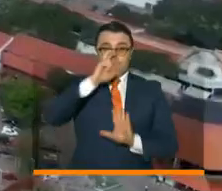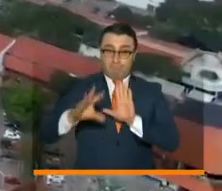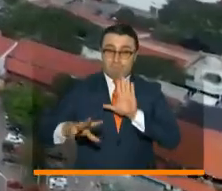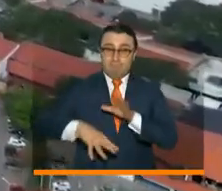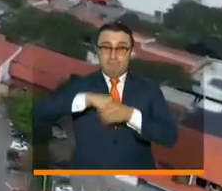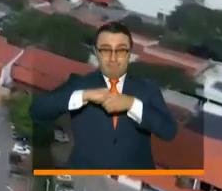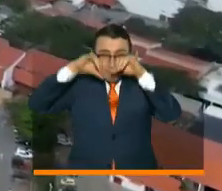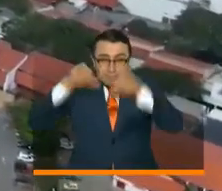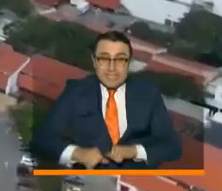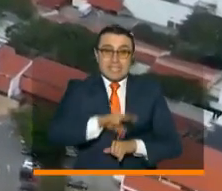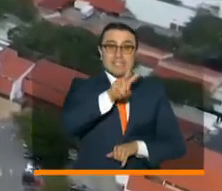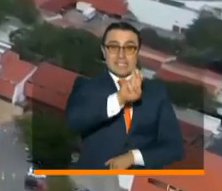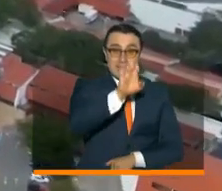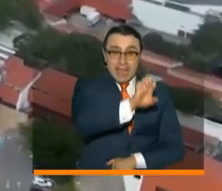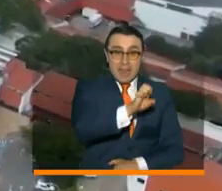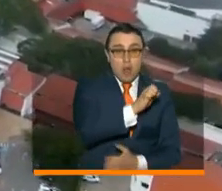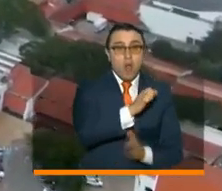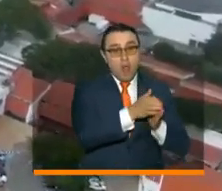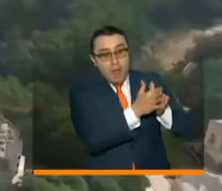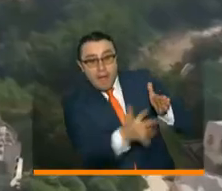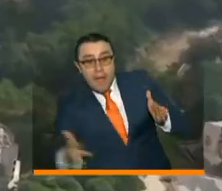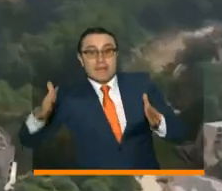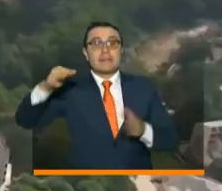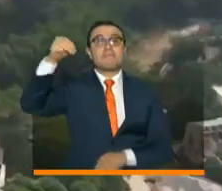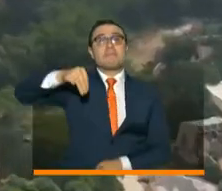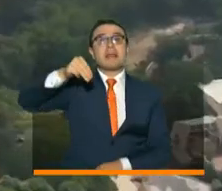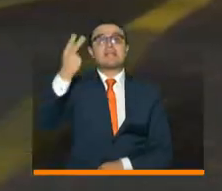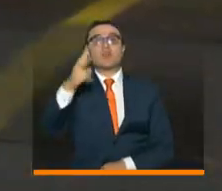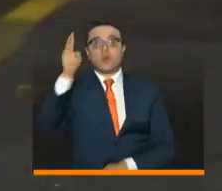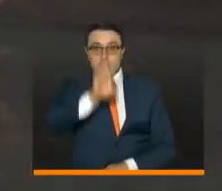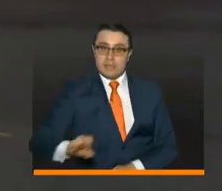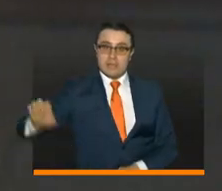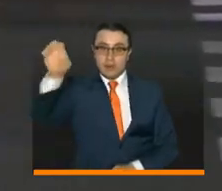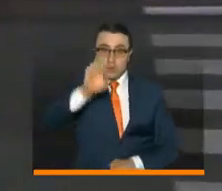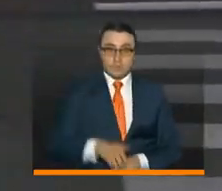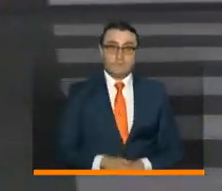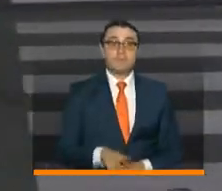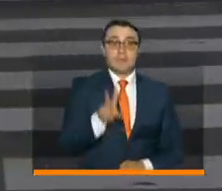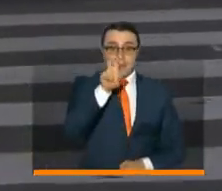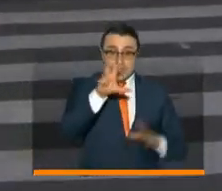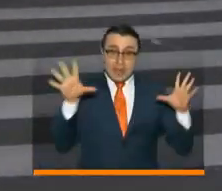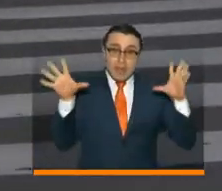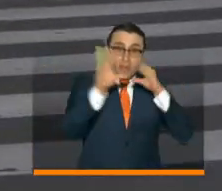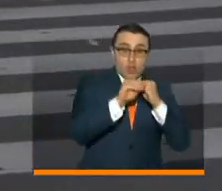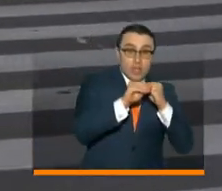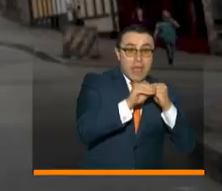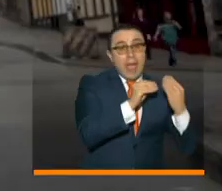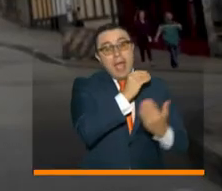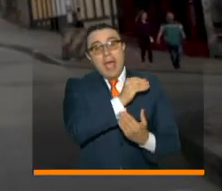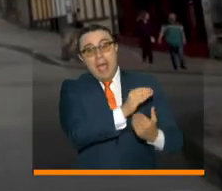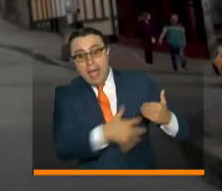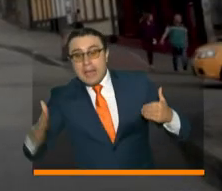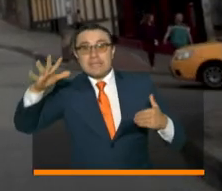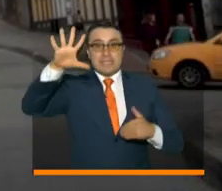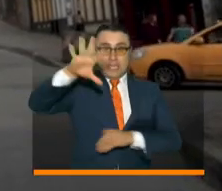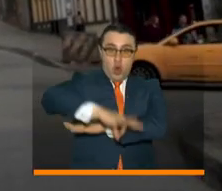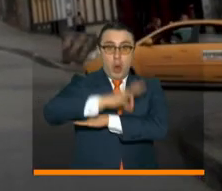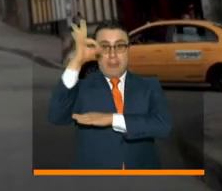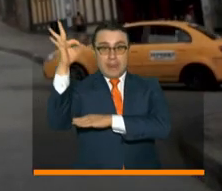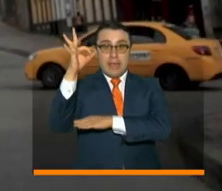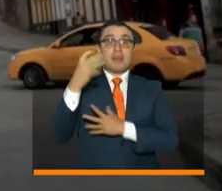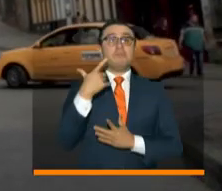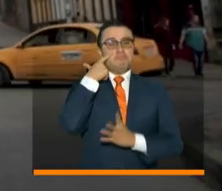7 de enero y que va hasta el próximo martes 12 de enero. Desde las 7 de la noche hasta las 5 de la mañana. Recuerde que esta